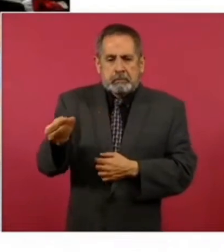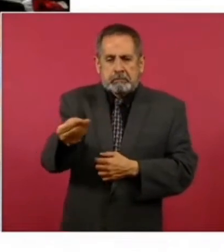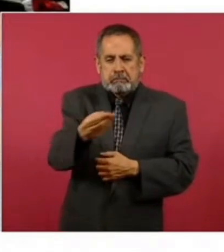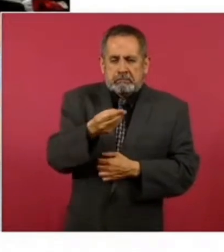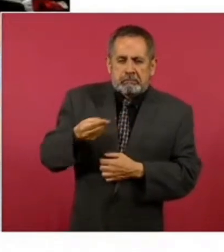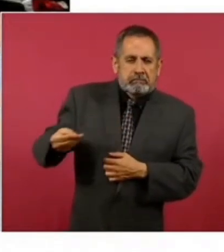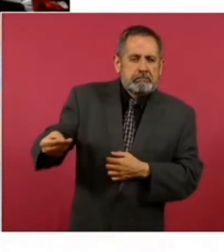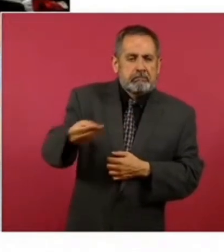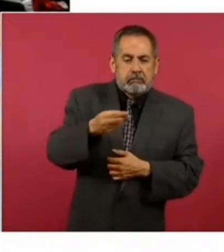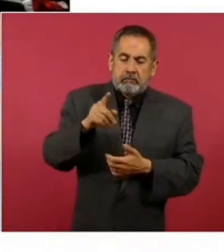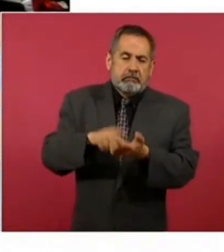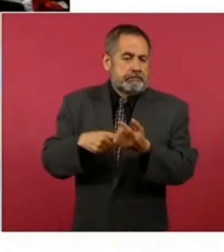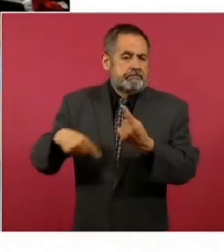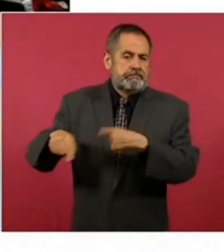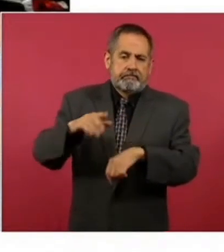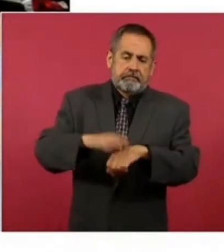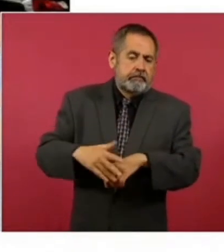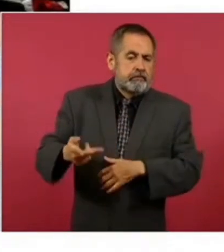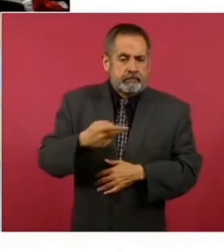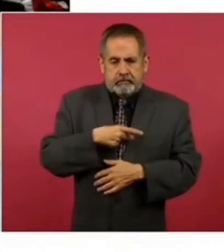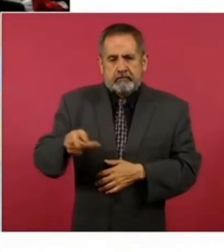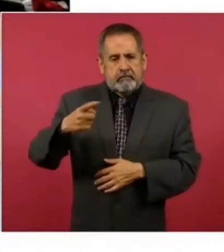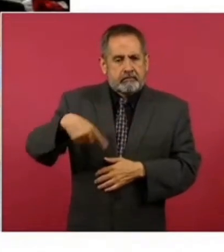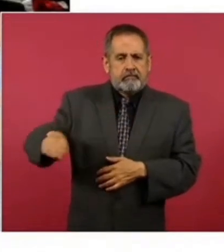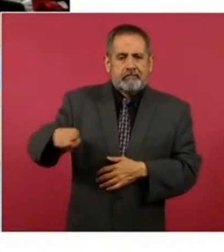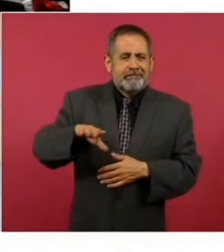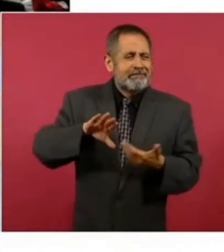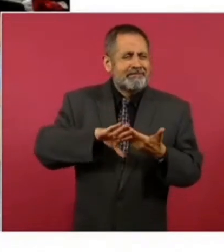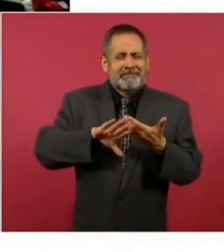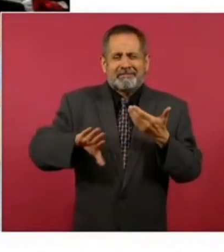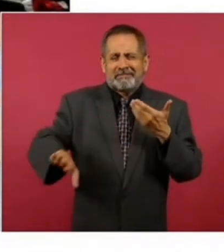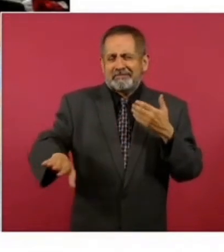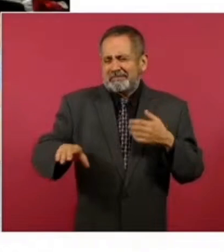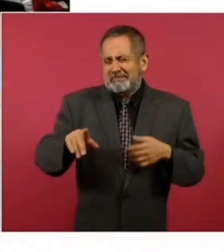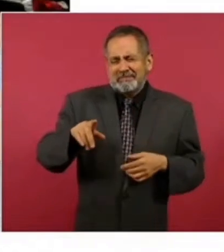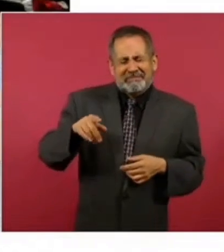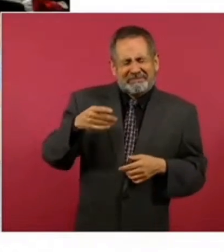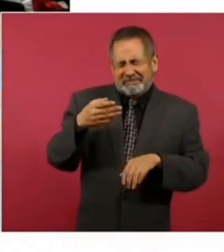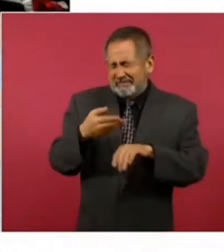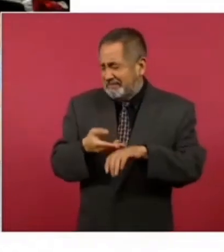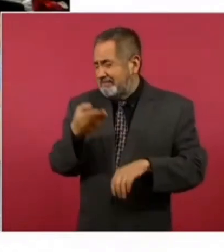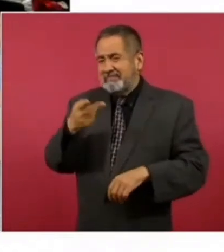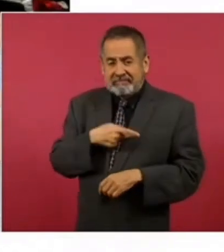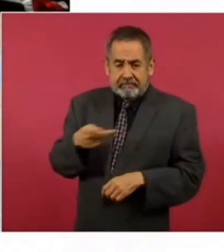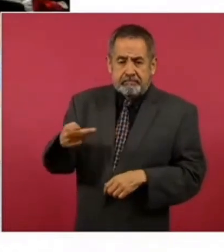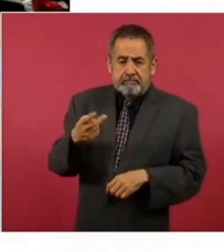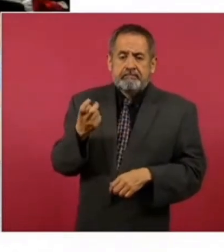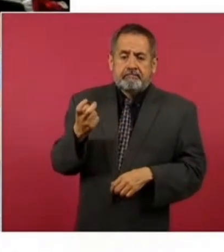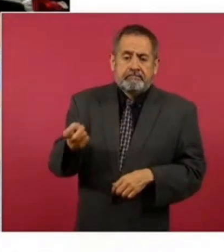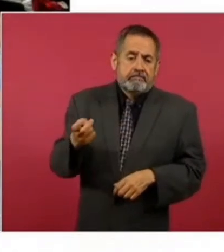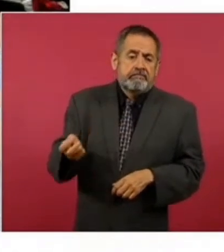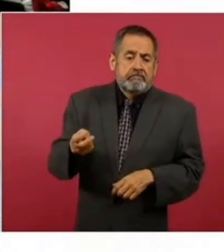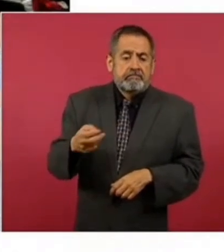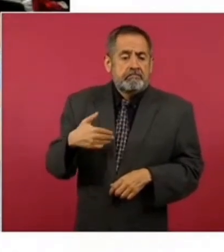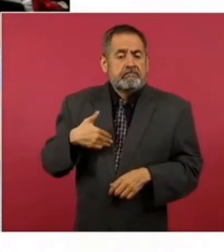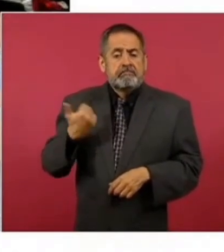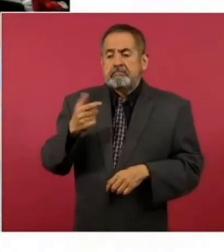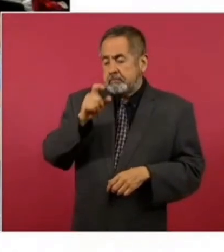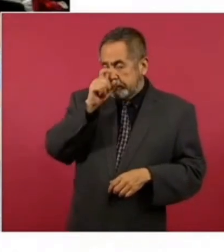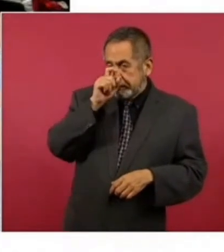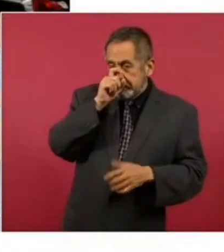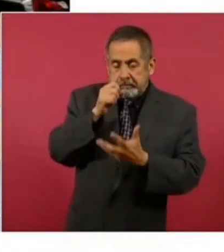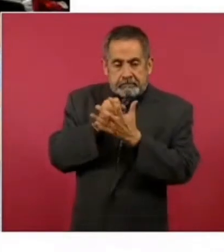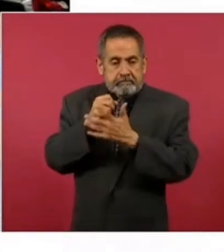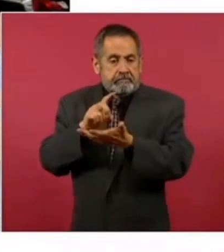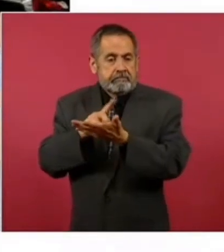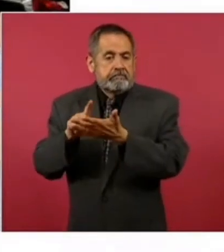las personas más pobres, las personas más excluidas, de origen excluidas, por situaciones sociales y económicas. Pero finalmente